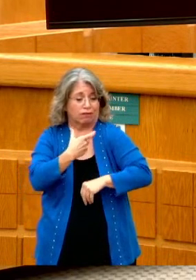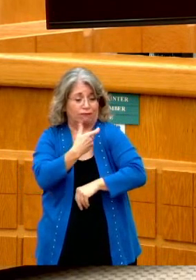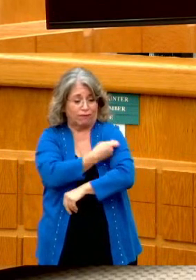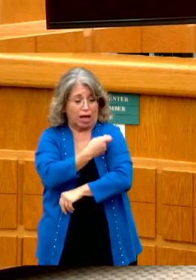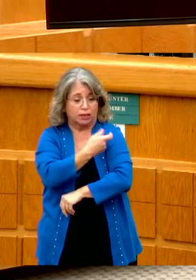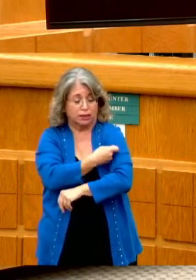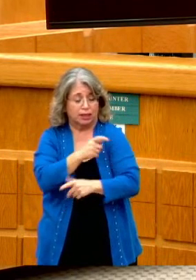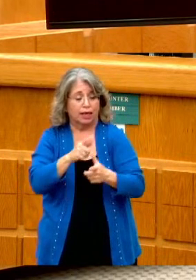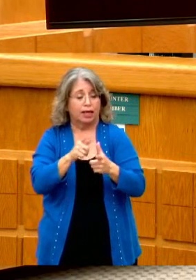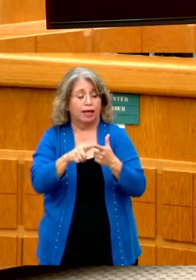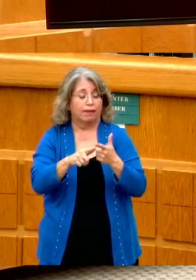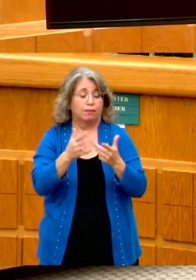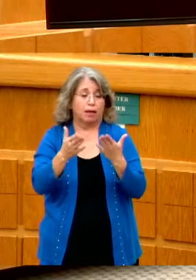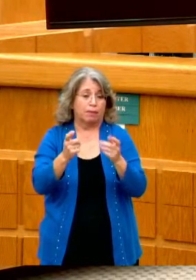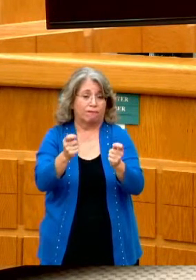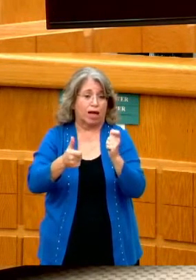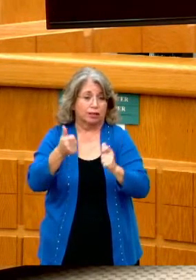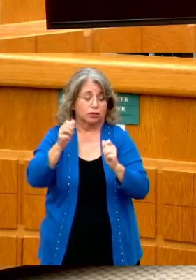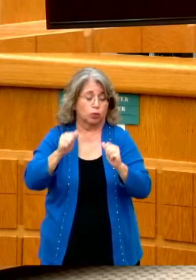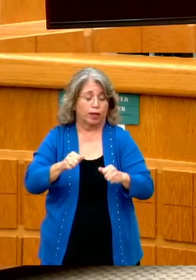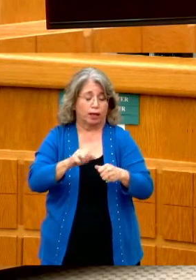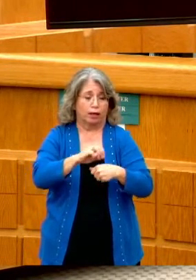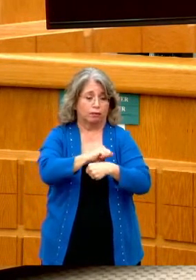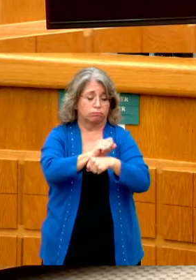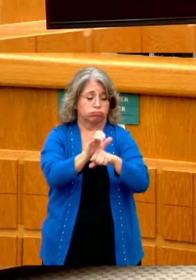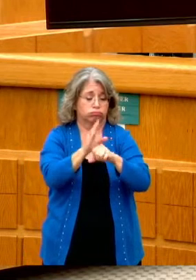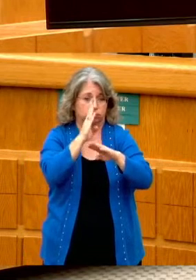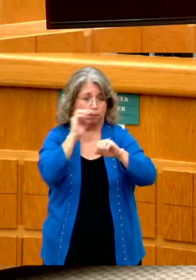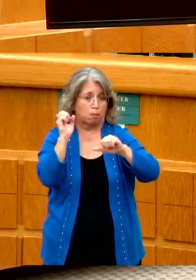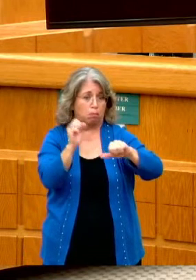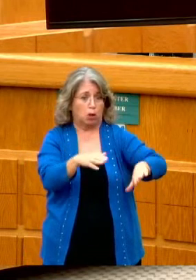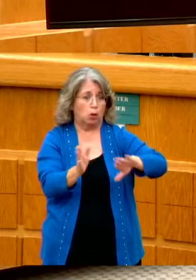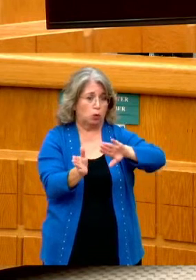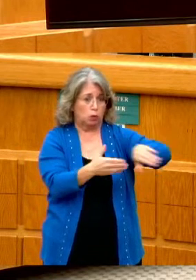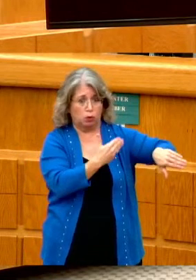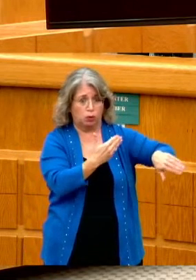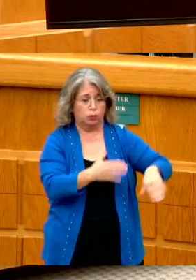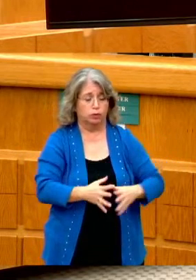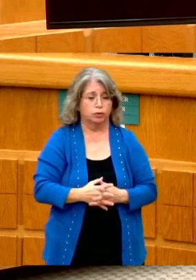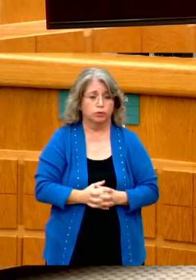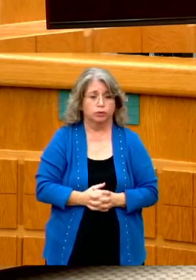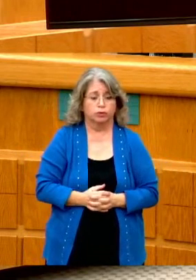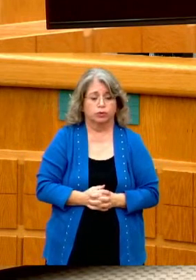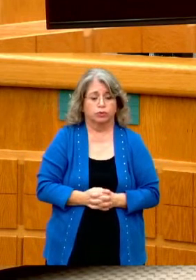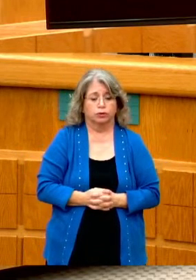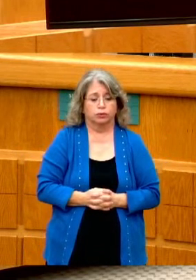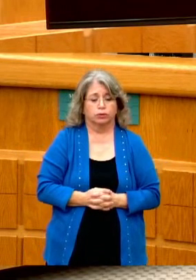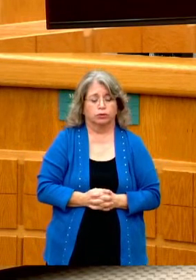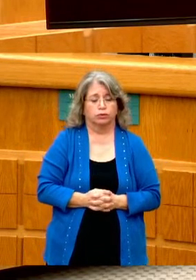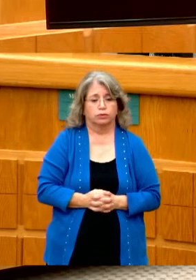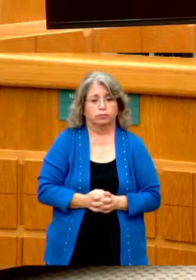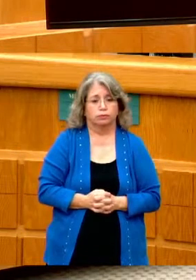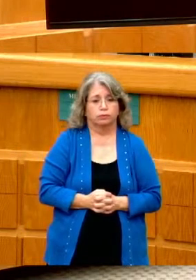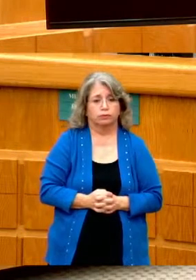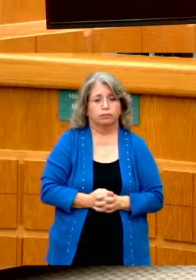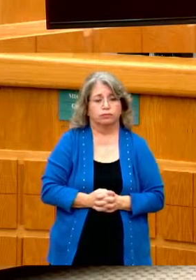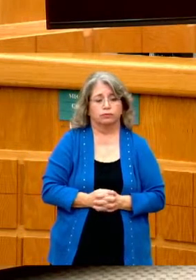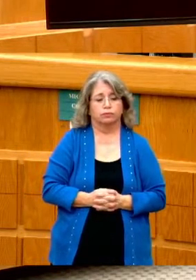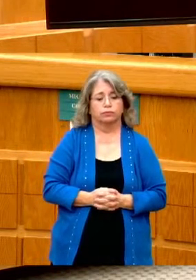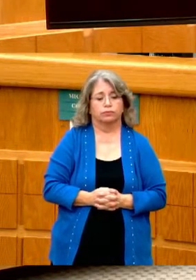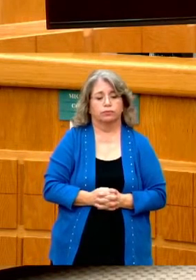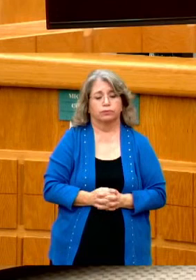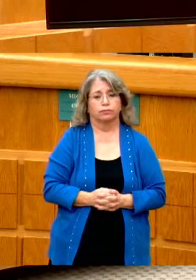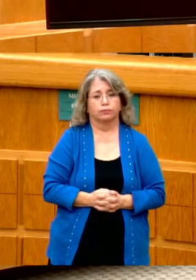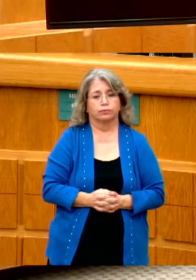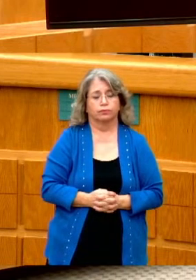this pandemic behind us. ¿Me pueden obligar a vacunarme? No. Esta vacuna fue aprobada por la Administración de Alimentos y Medicamentos bajo